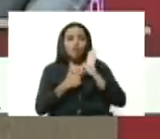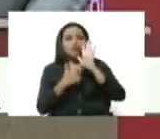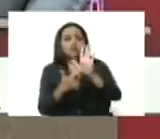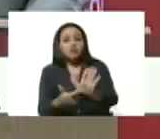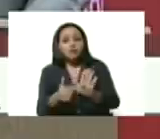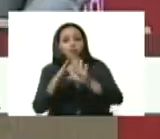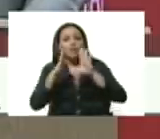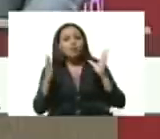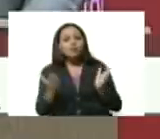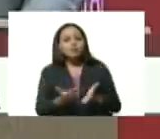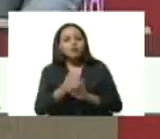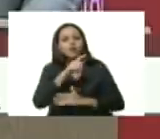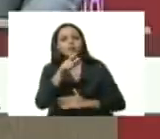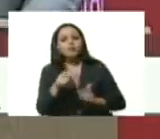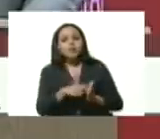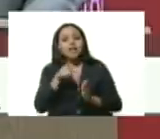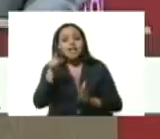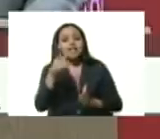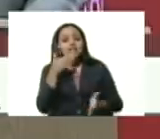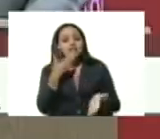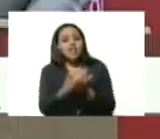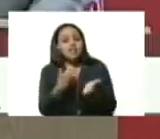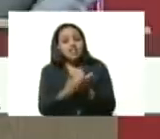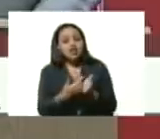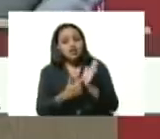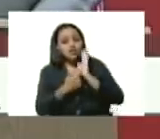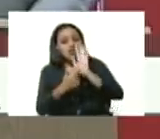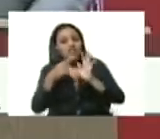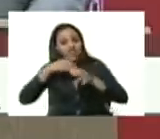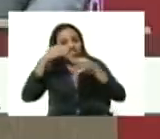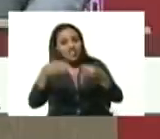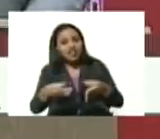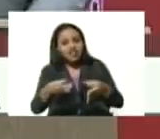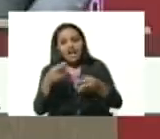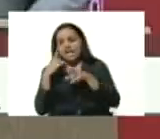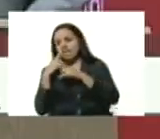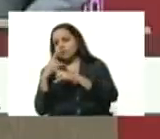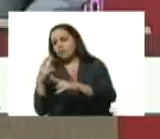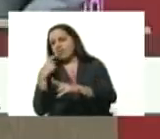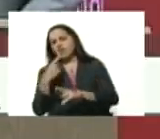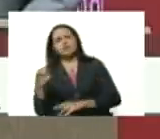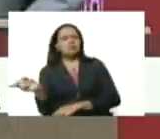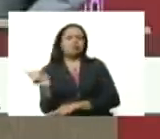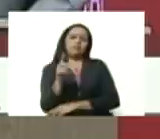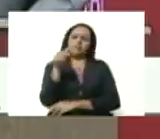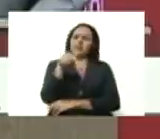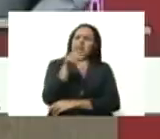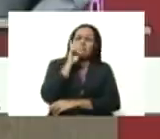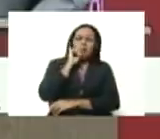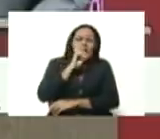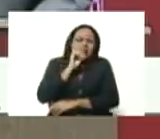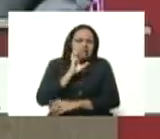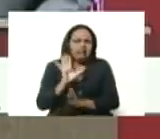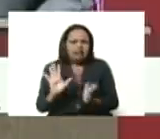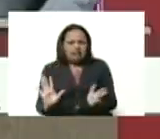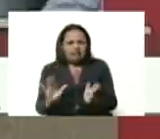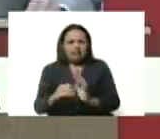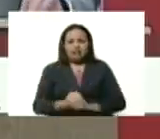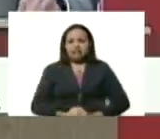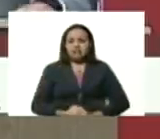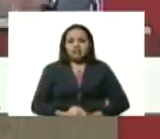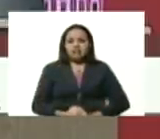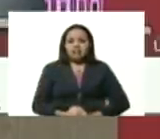mundo entero esas pruebas y esos testimonios y la respuesta fue minimizar, tratar de señalar